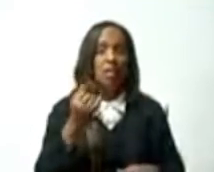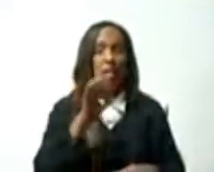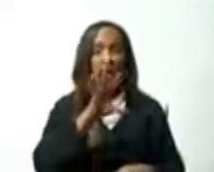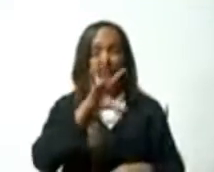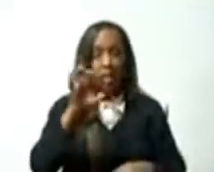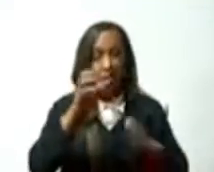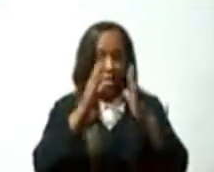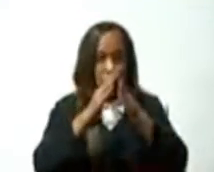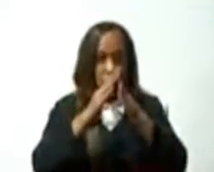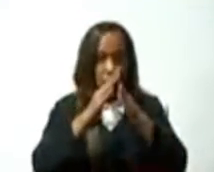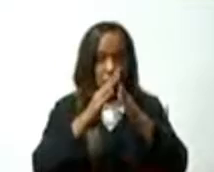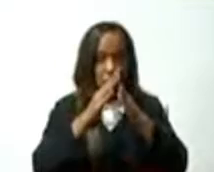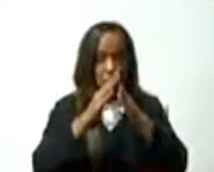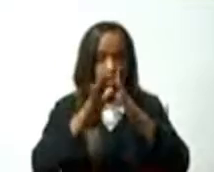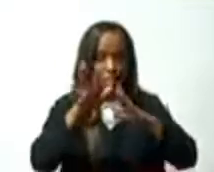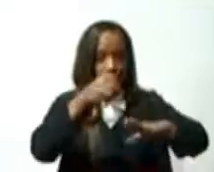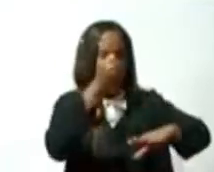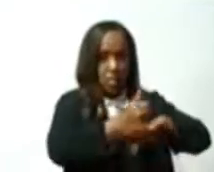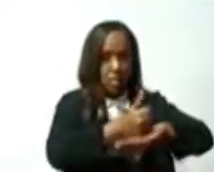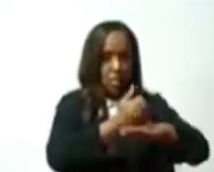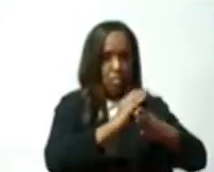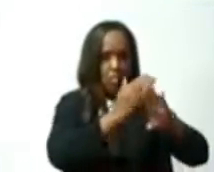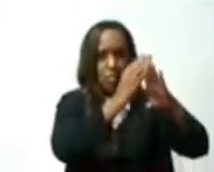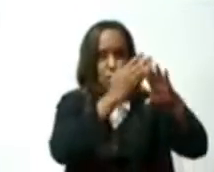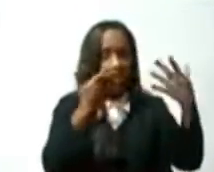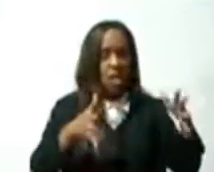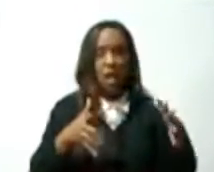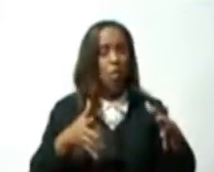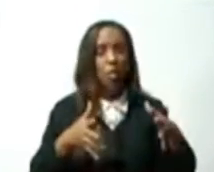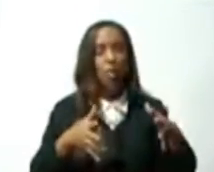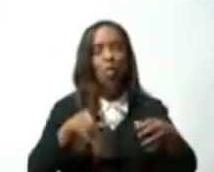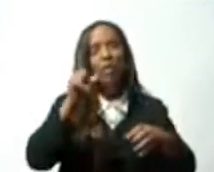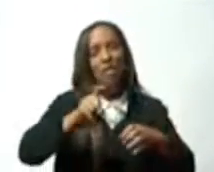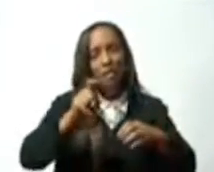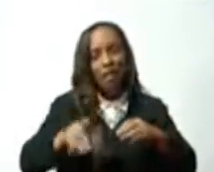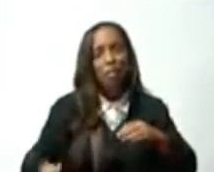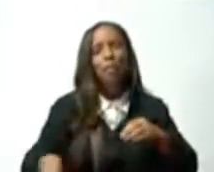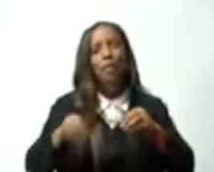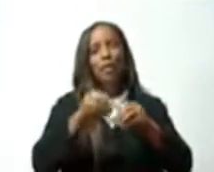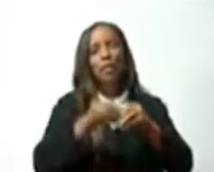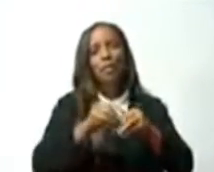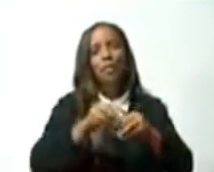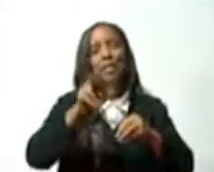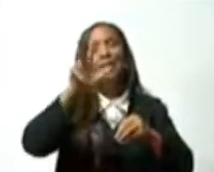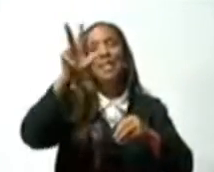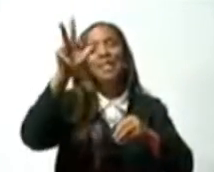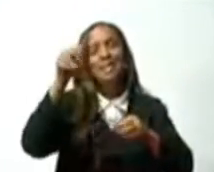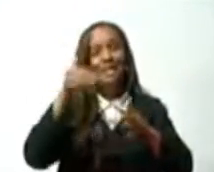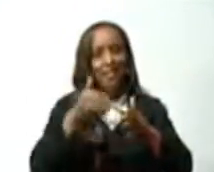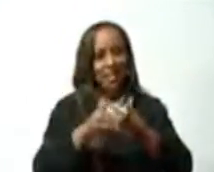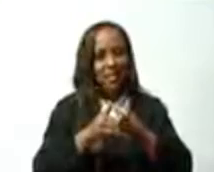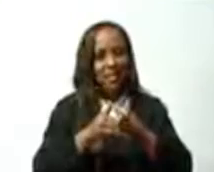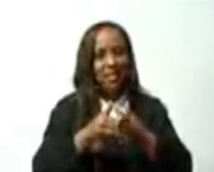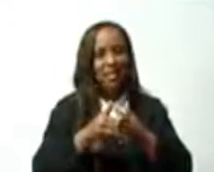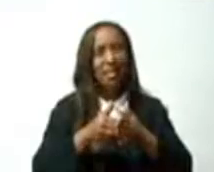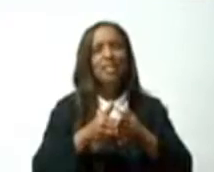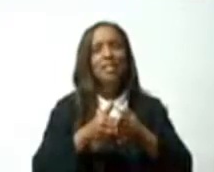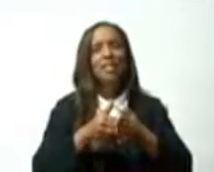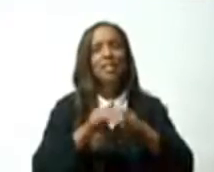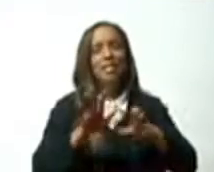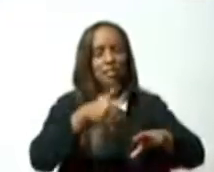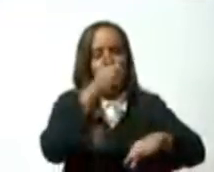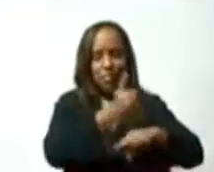el presidente hace eso, el gobierno va a hacer lo que hacía Danilo Medina, lo que nunca se había